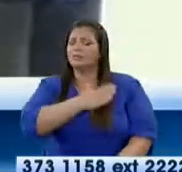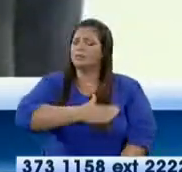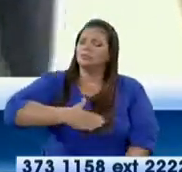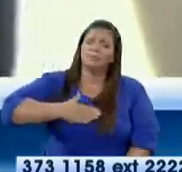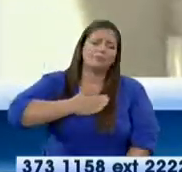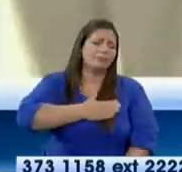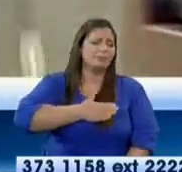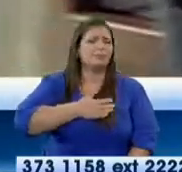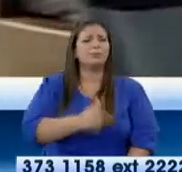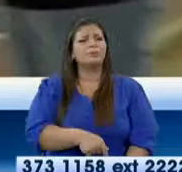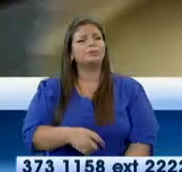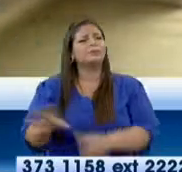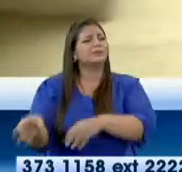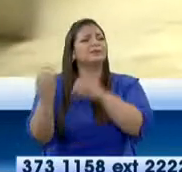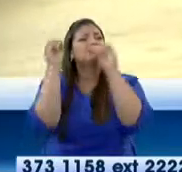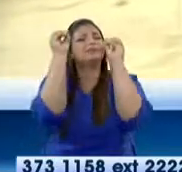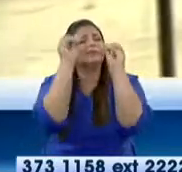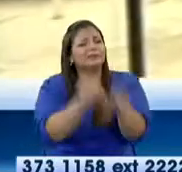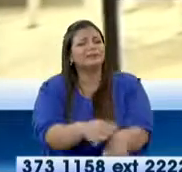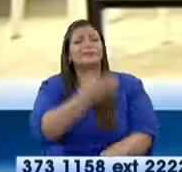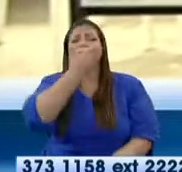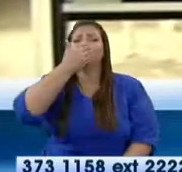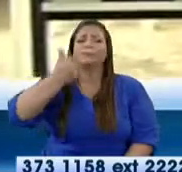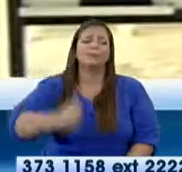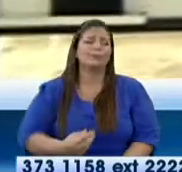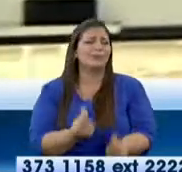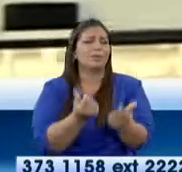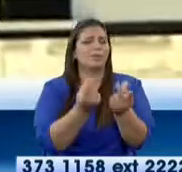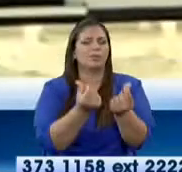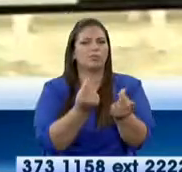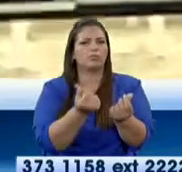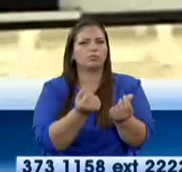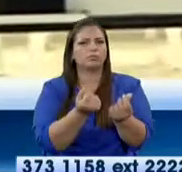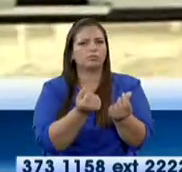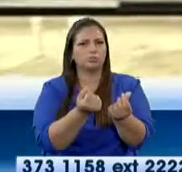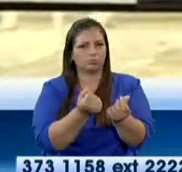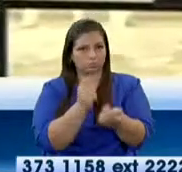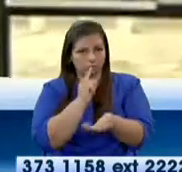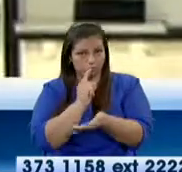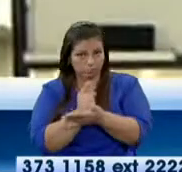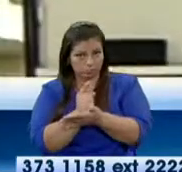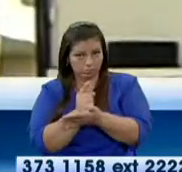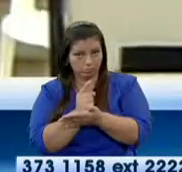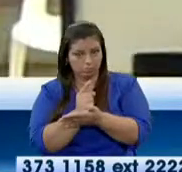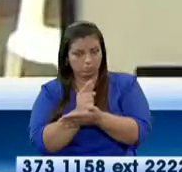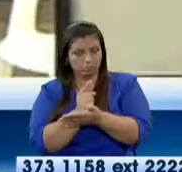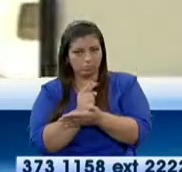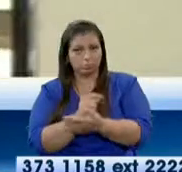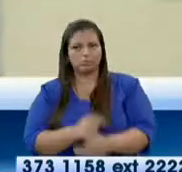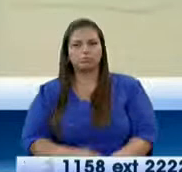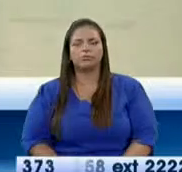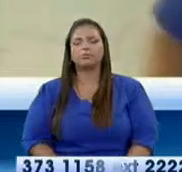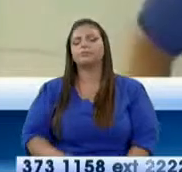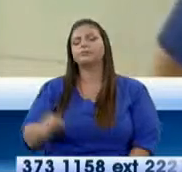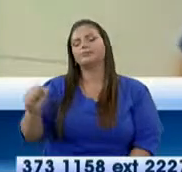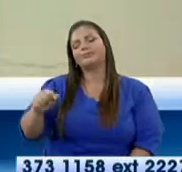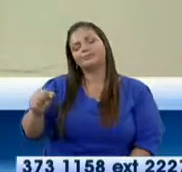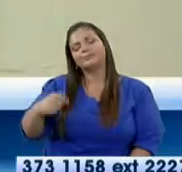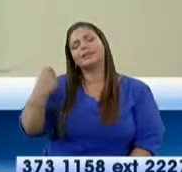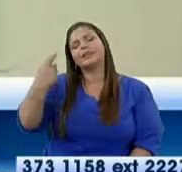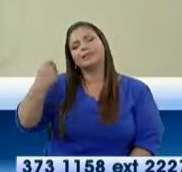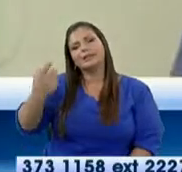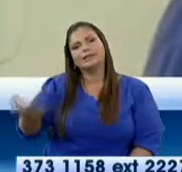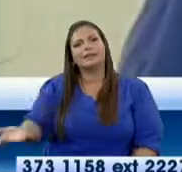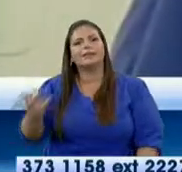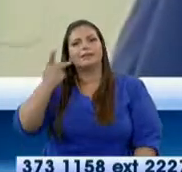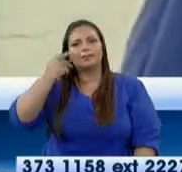tan intenso, que ellas quieren que en ese rato se internen los hijos, apenas van al centro de salud. ¿Es así? Bueno, de verdad es la desesperación y la angustia